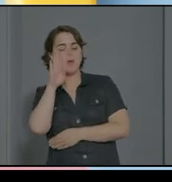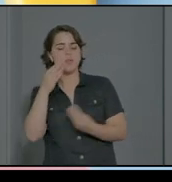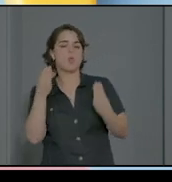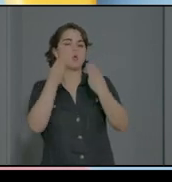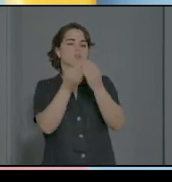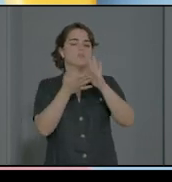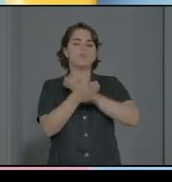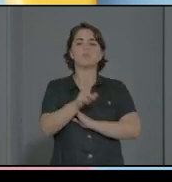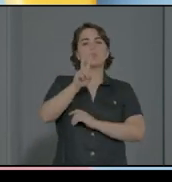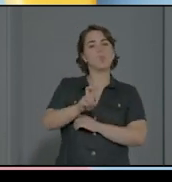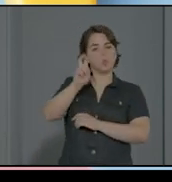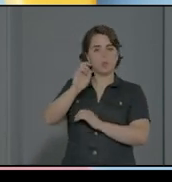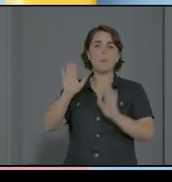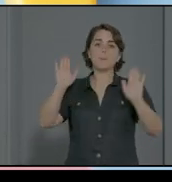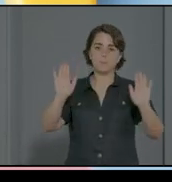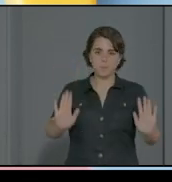embargo,